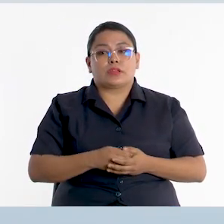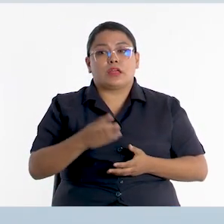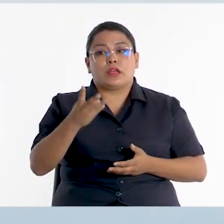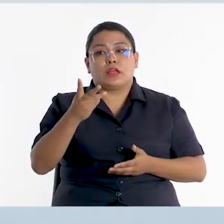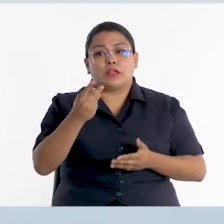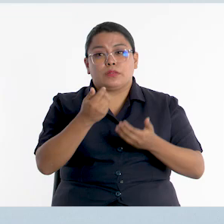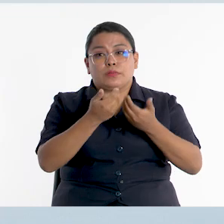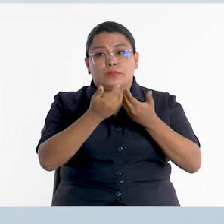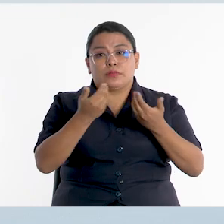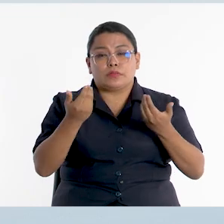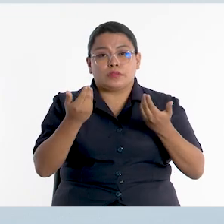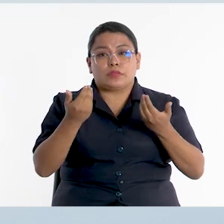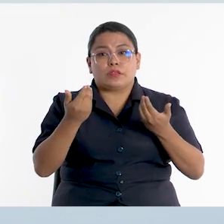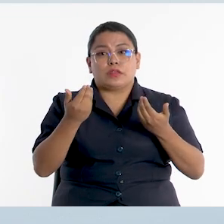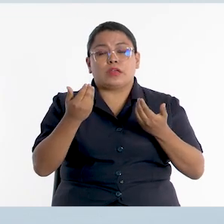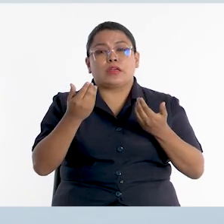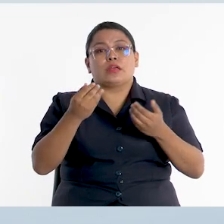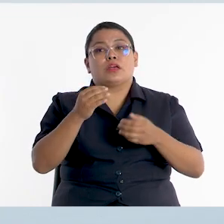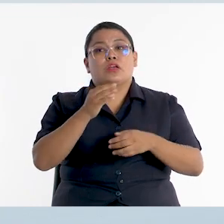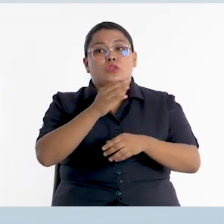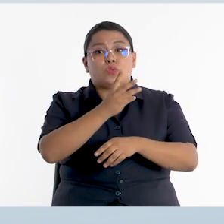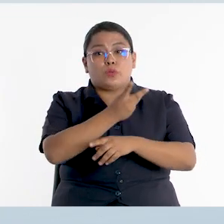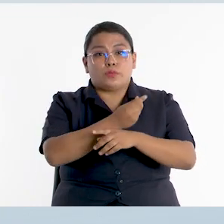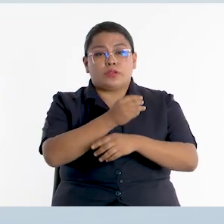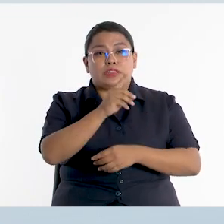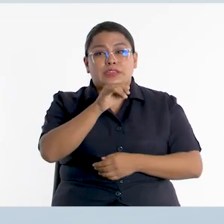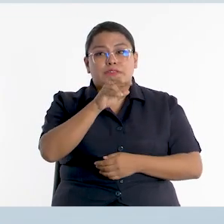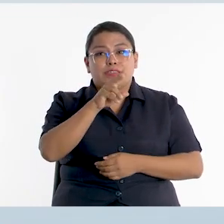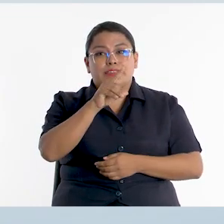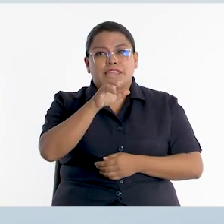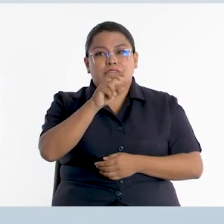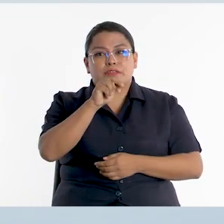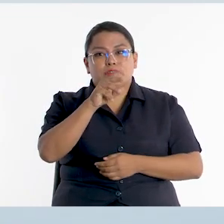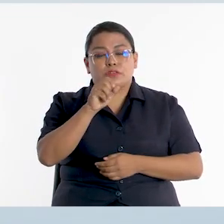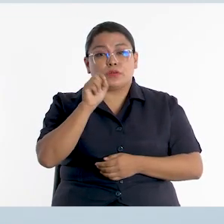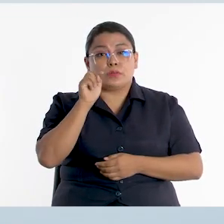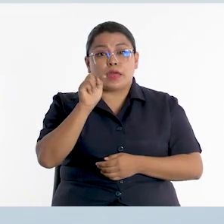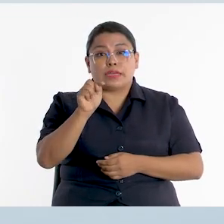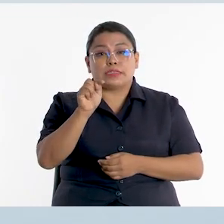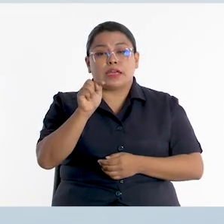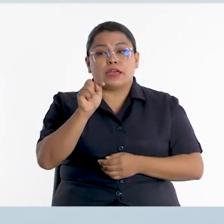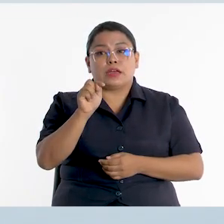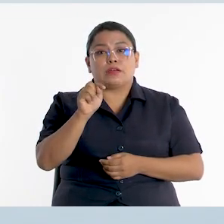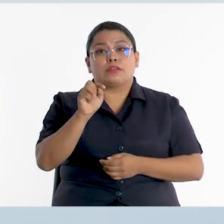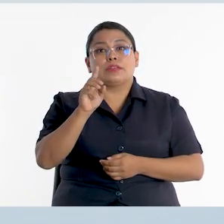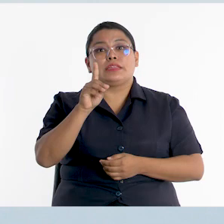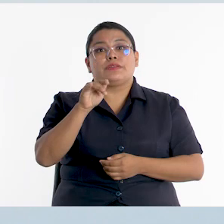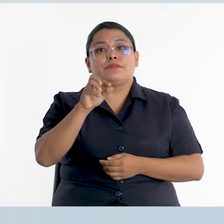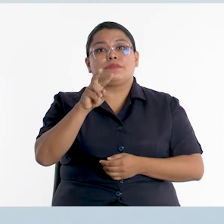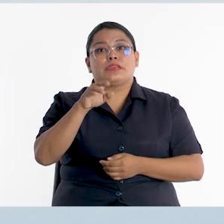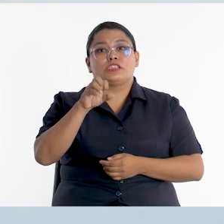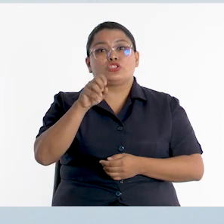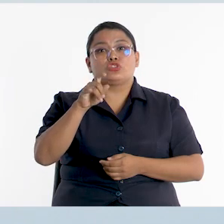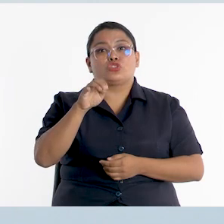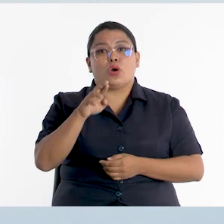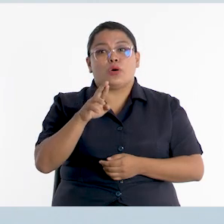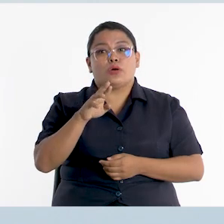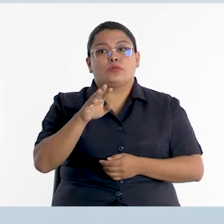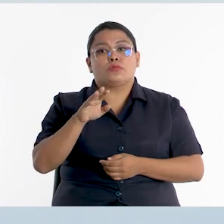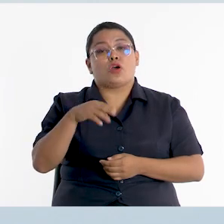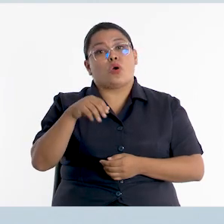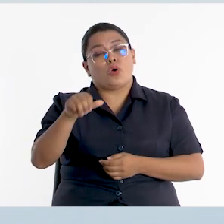Al número que se divide se le llama dividendo. El número que está dividiendo se le llama